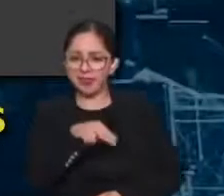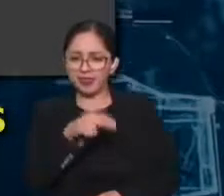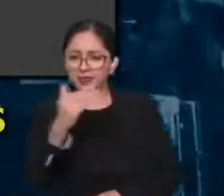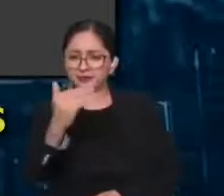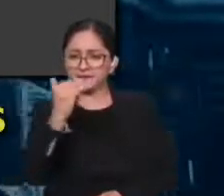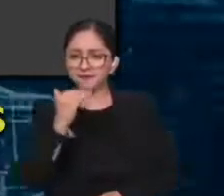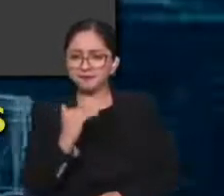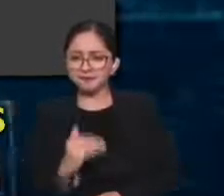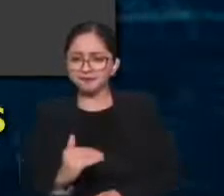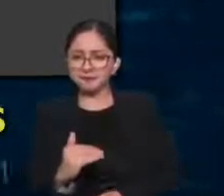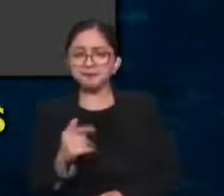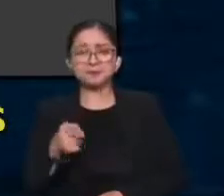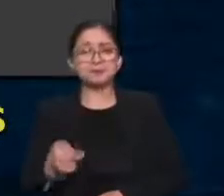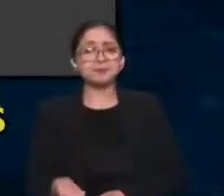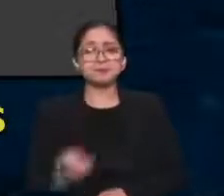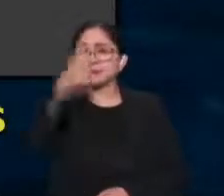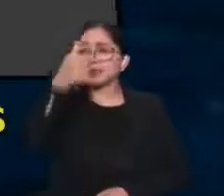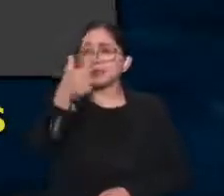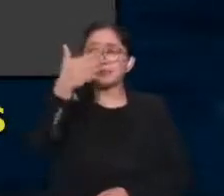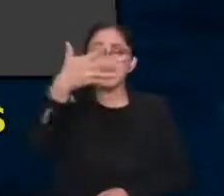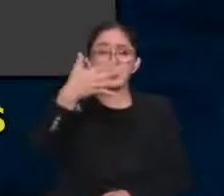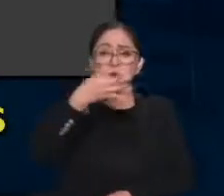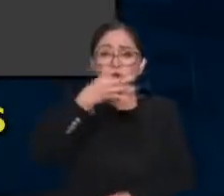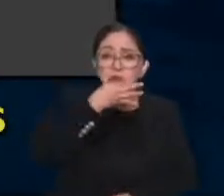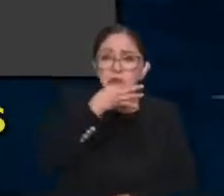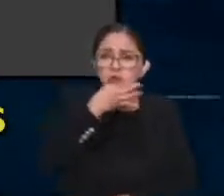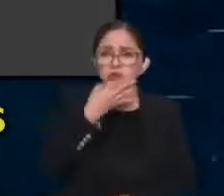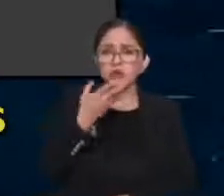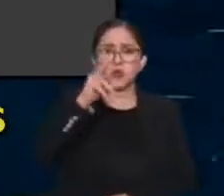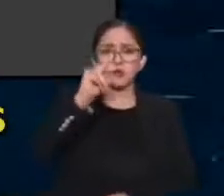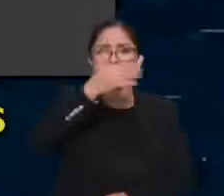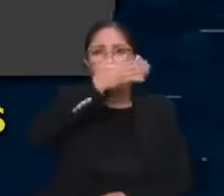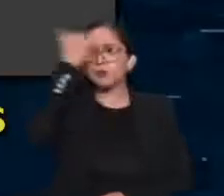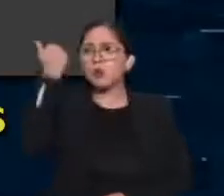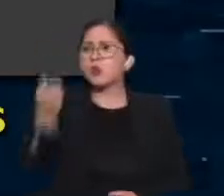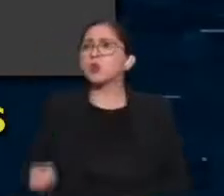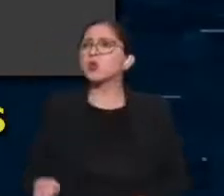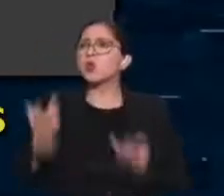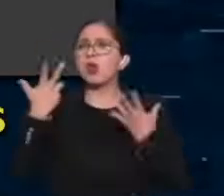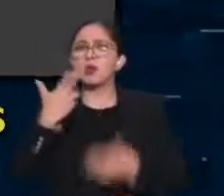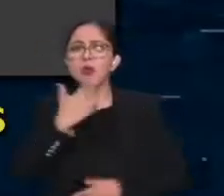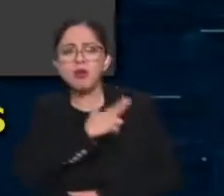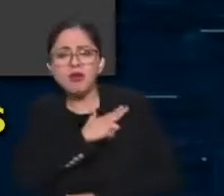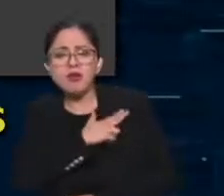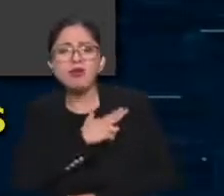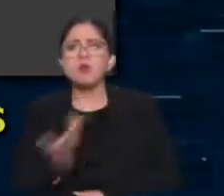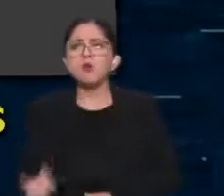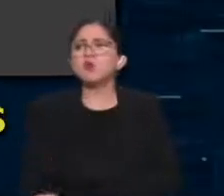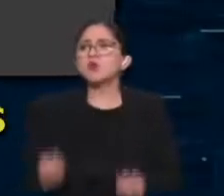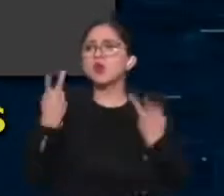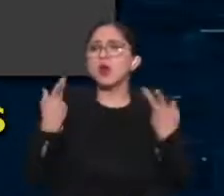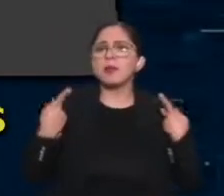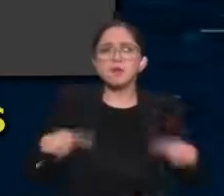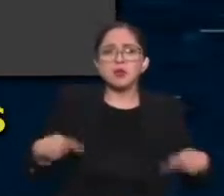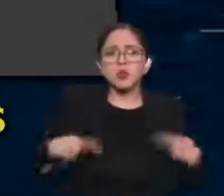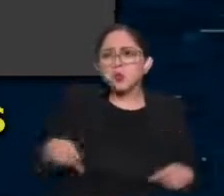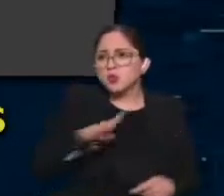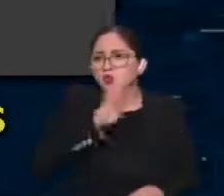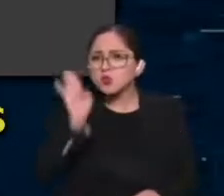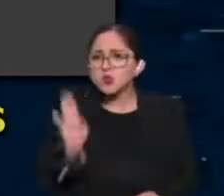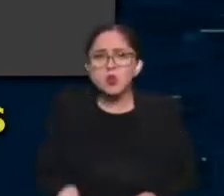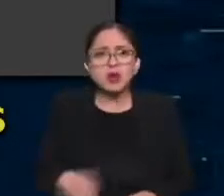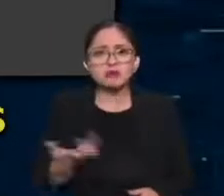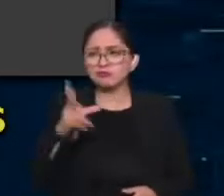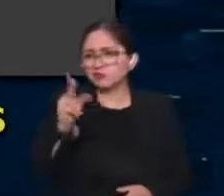las primeritas en los primeros 5 minutos azul. Ni siquiera sabíamos cuántos heridos había, no sabíamos cuántos muertos habían ocurrido por la